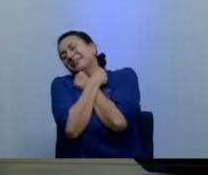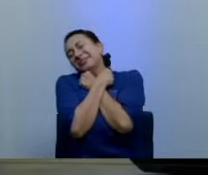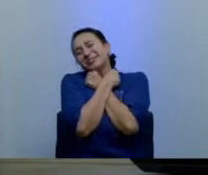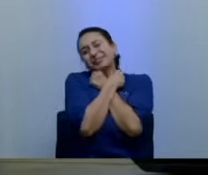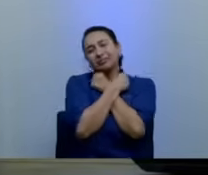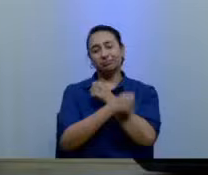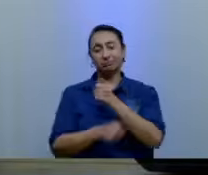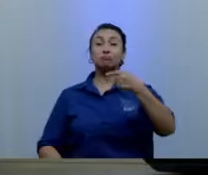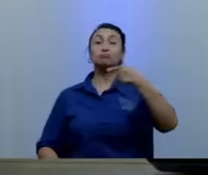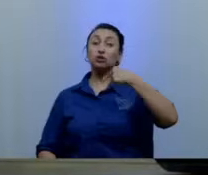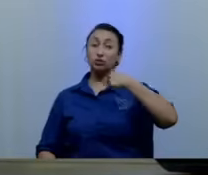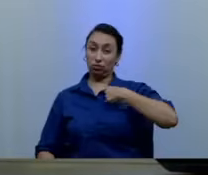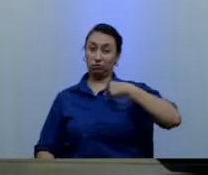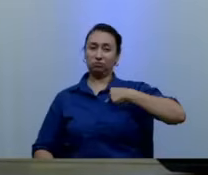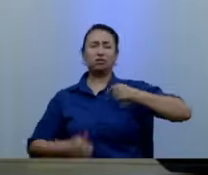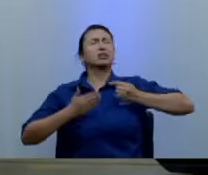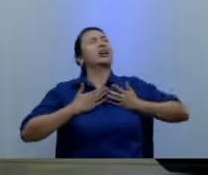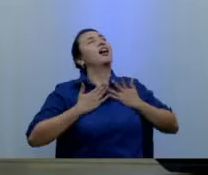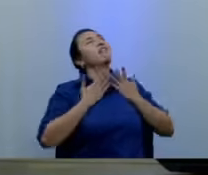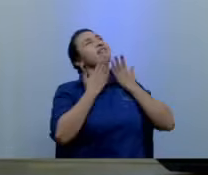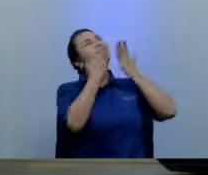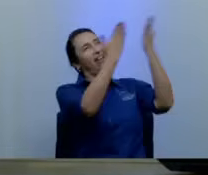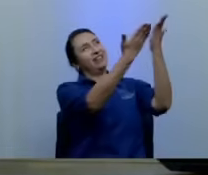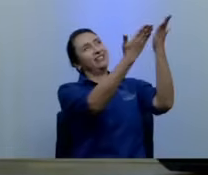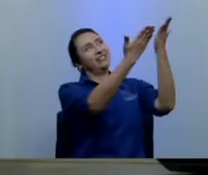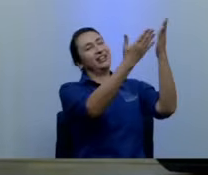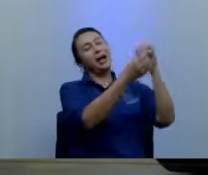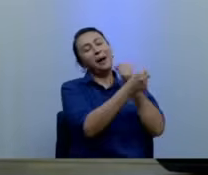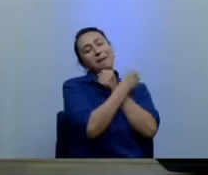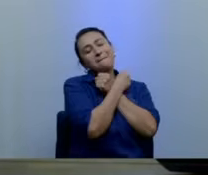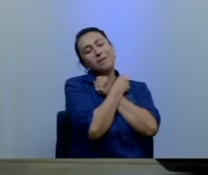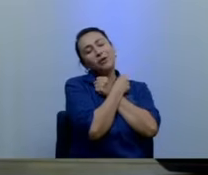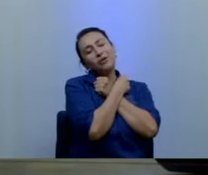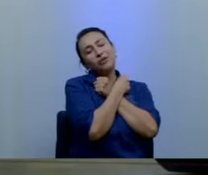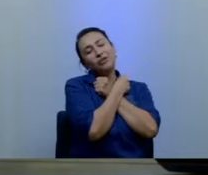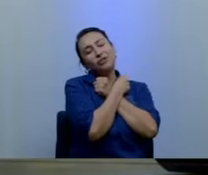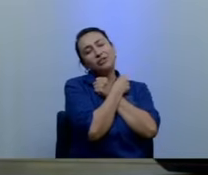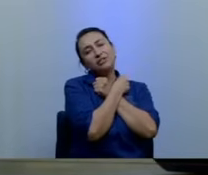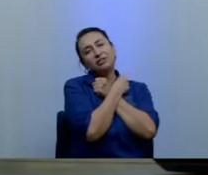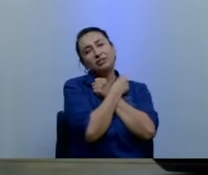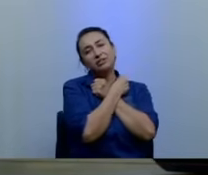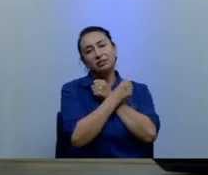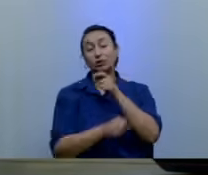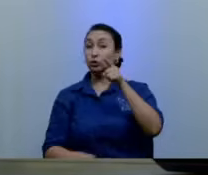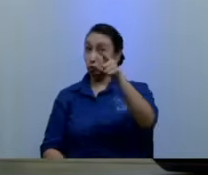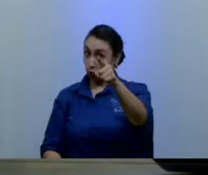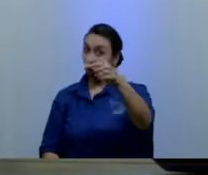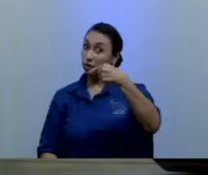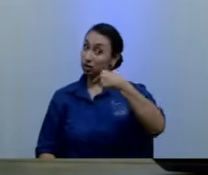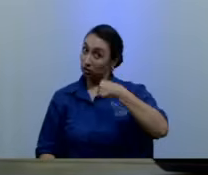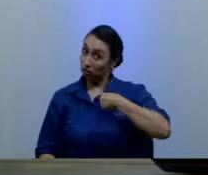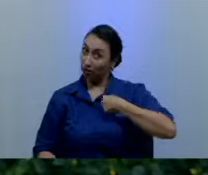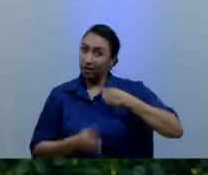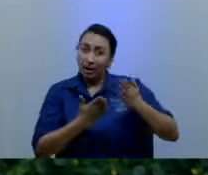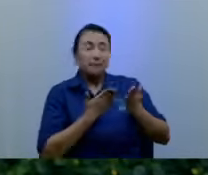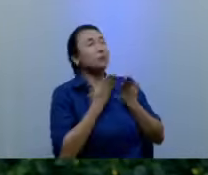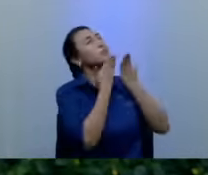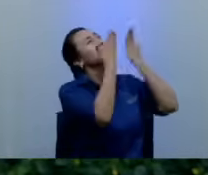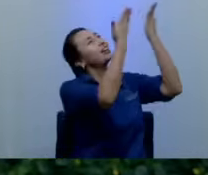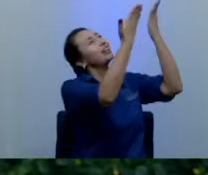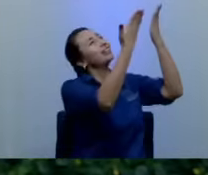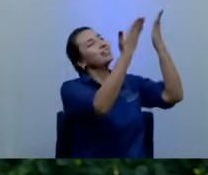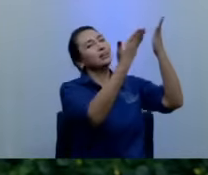Yo estoy dispuesto a dar. En amor, no soy mezquino, no tengo un corazón mezquino. Estoy dispuesto a